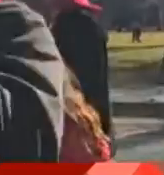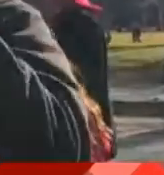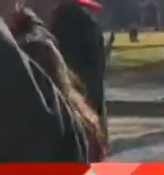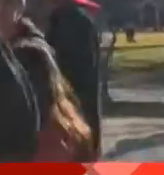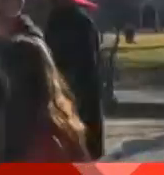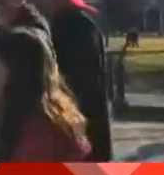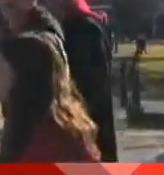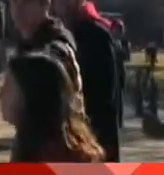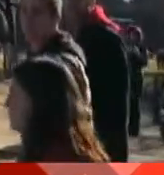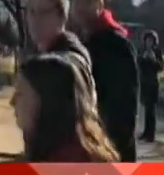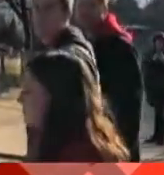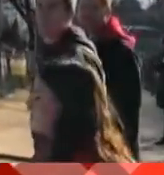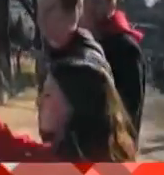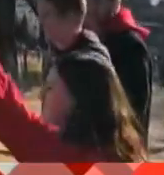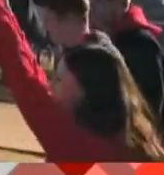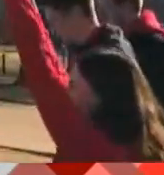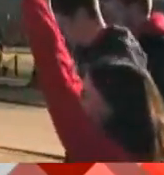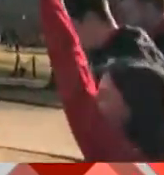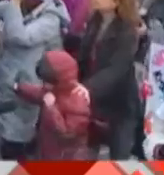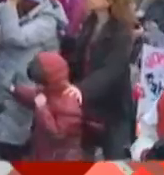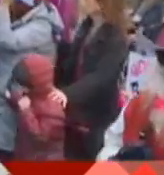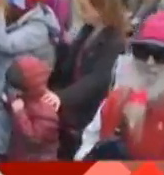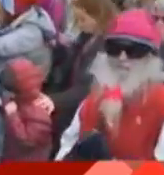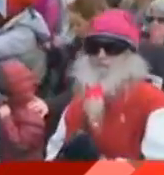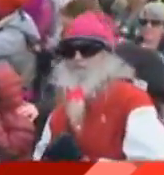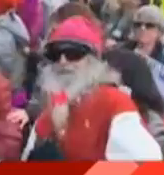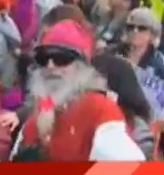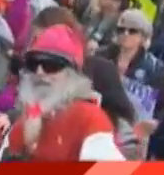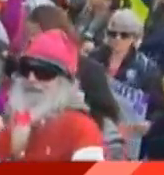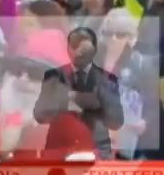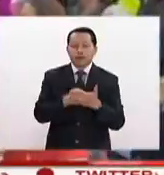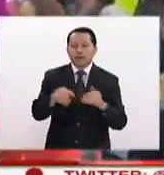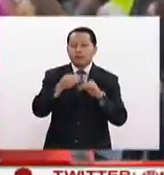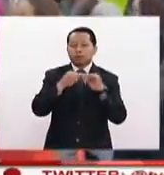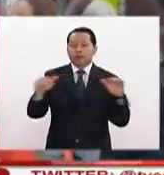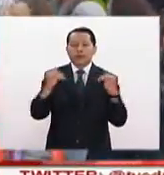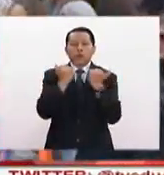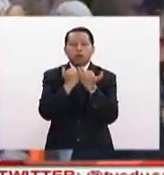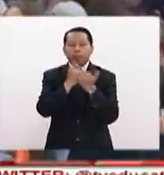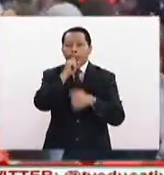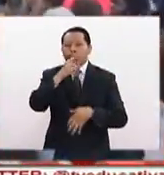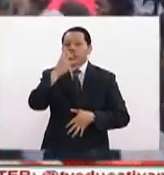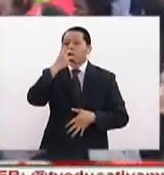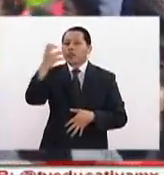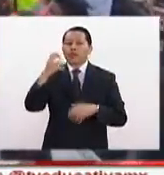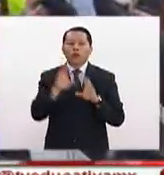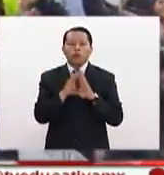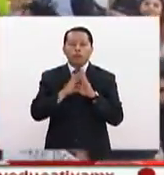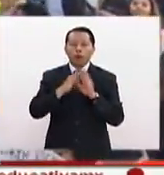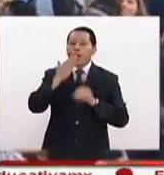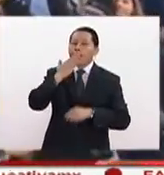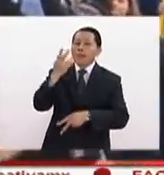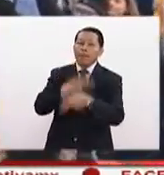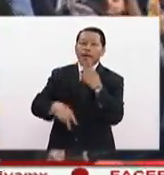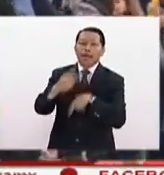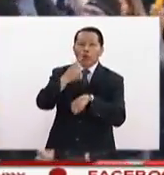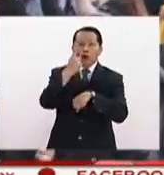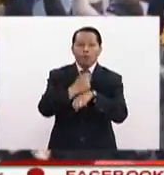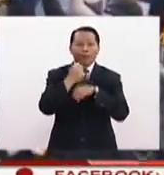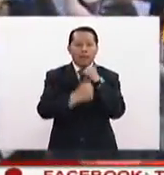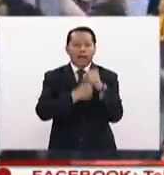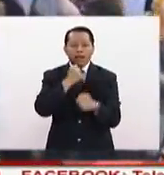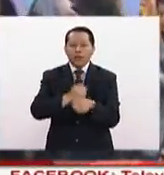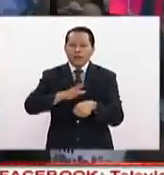de estas marchas. Las manifestantes exigen igualdad de género y gritaban consignas como "Bienvenido a tu primer año, ¿por